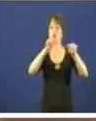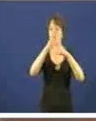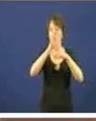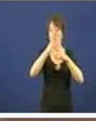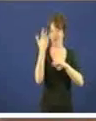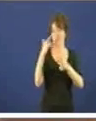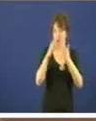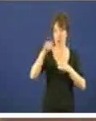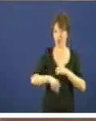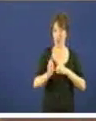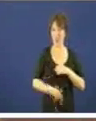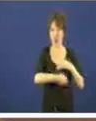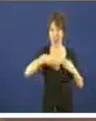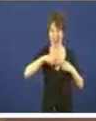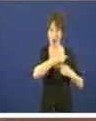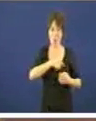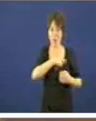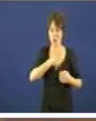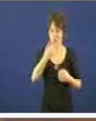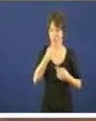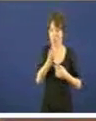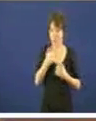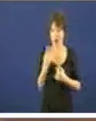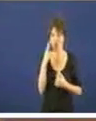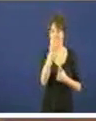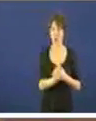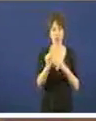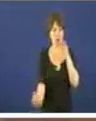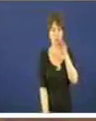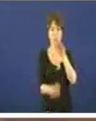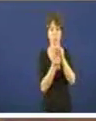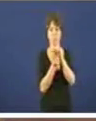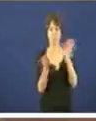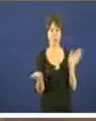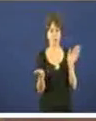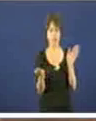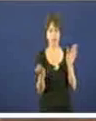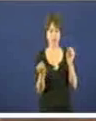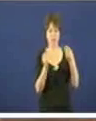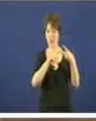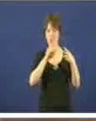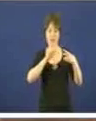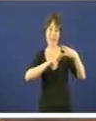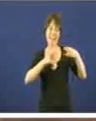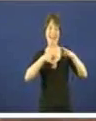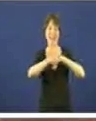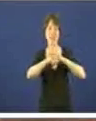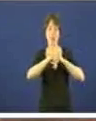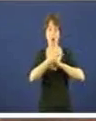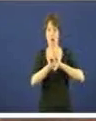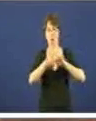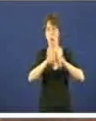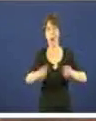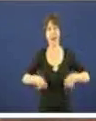día o director xeral nunha comisión que leva 2 anos paralizado. Que nos vai contar? Xestión austera e eficiente. Efectivamente,